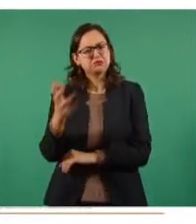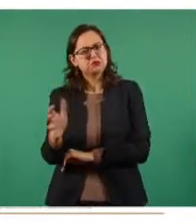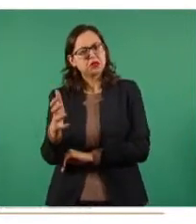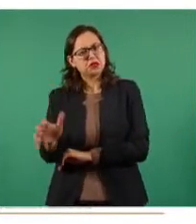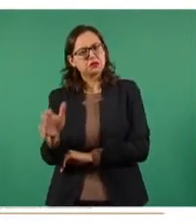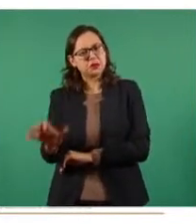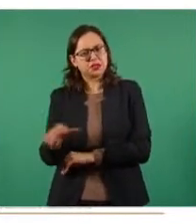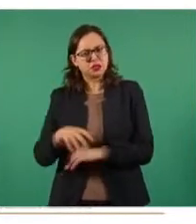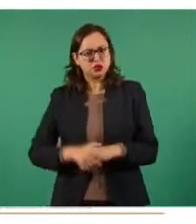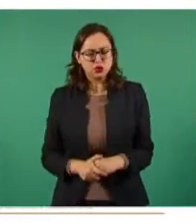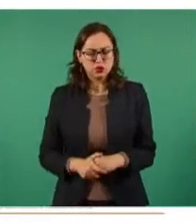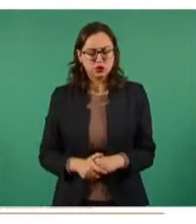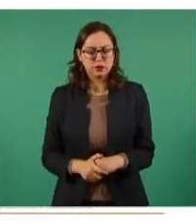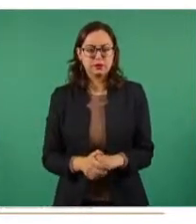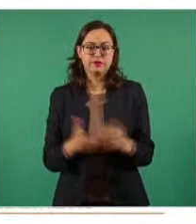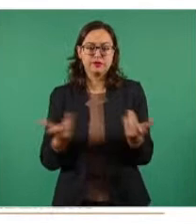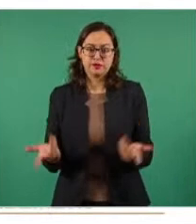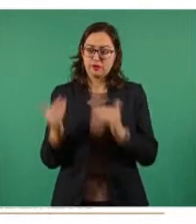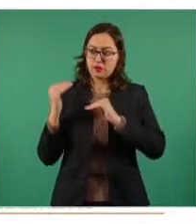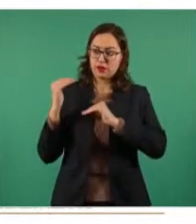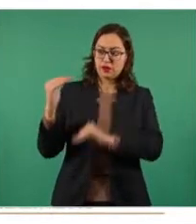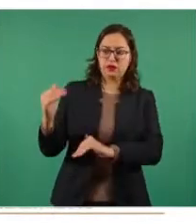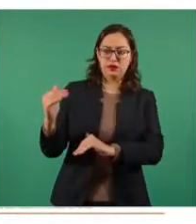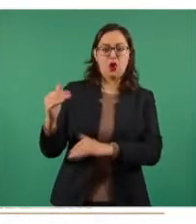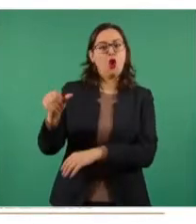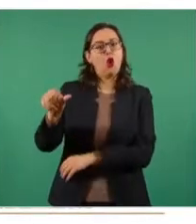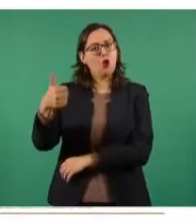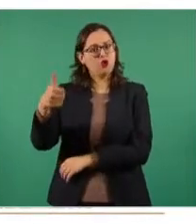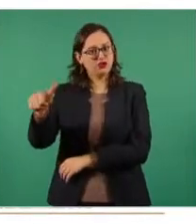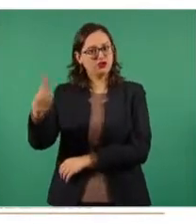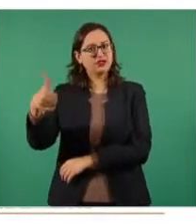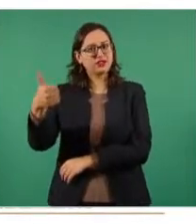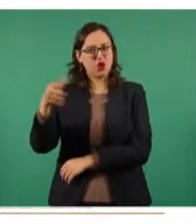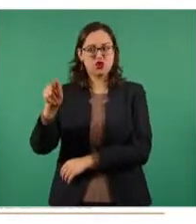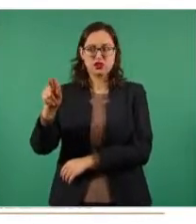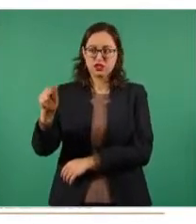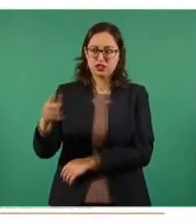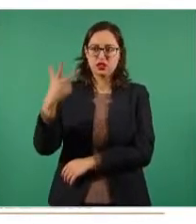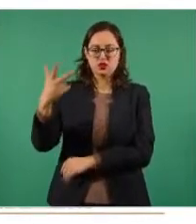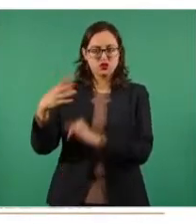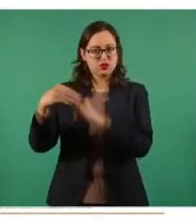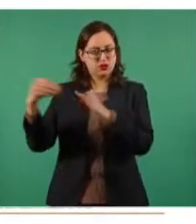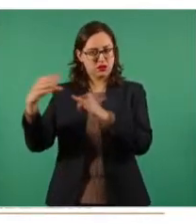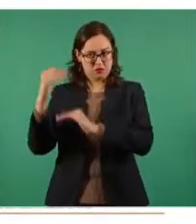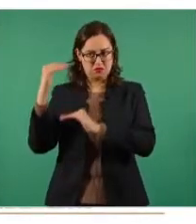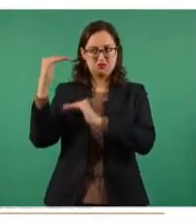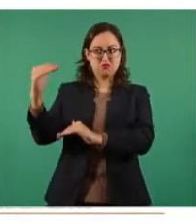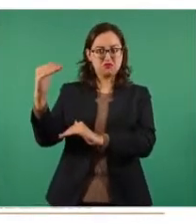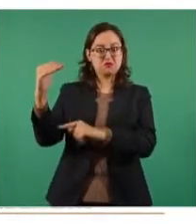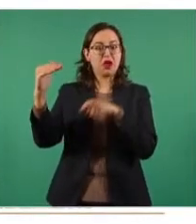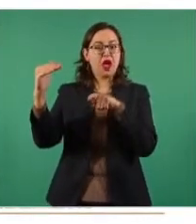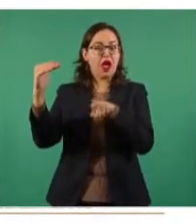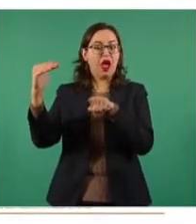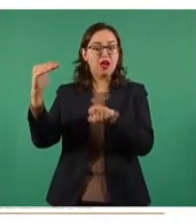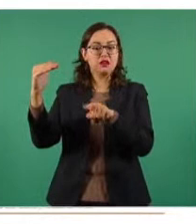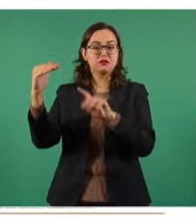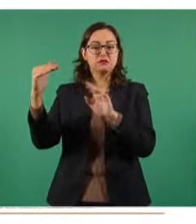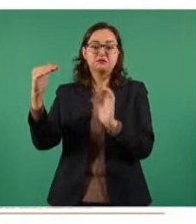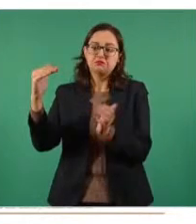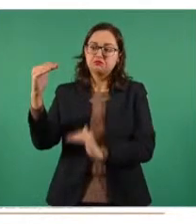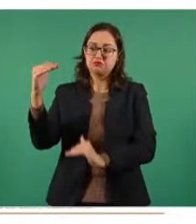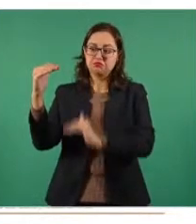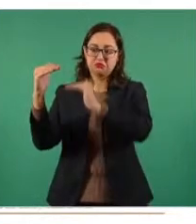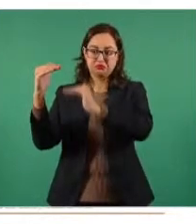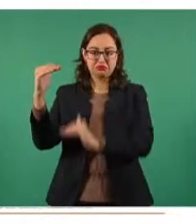mientras que el precio máximo es de 11 pesos con 88 centavos es un beneficio de un peso